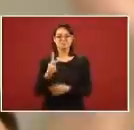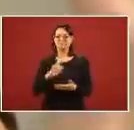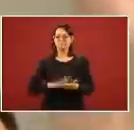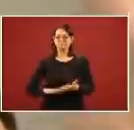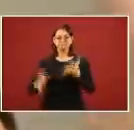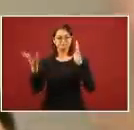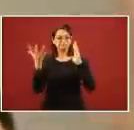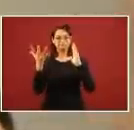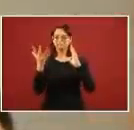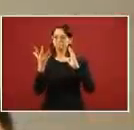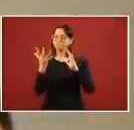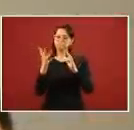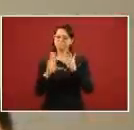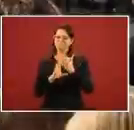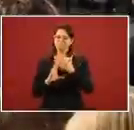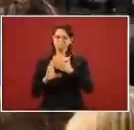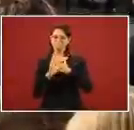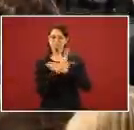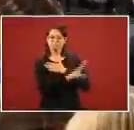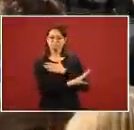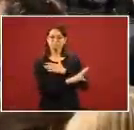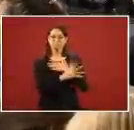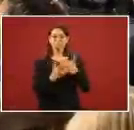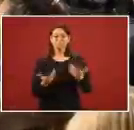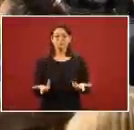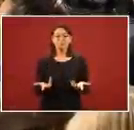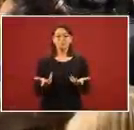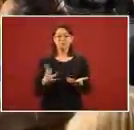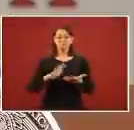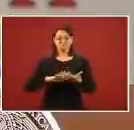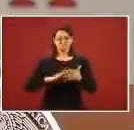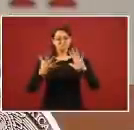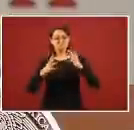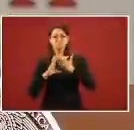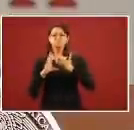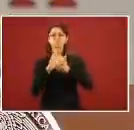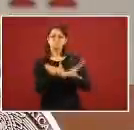la no-violencia es una opción